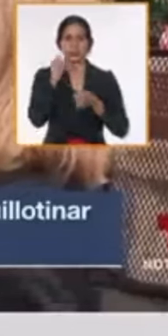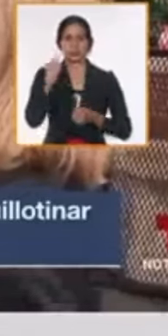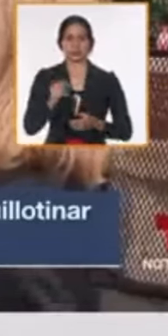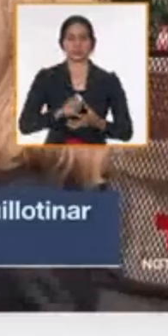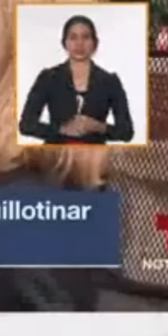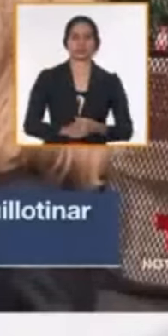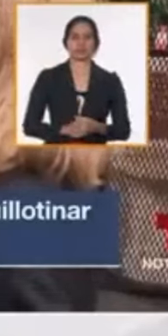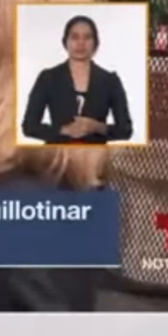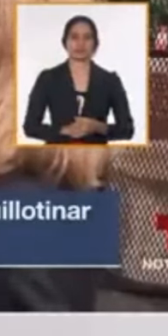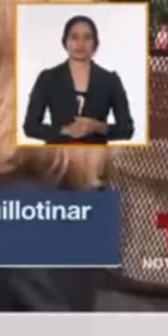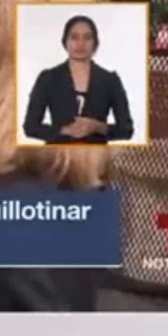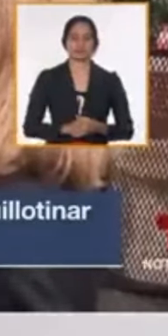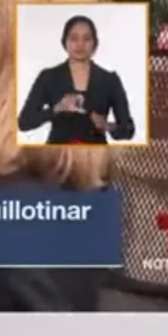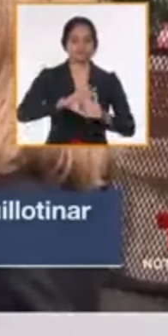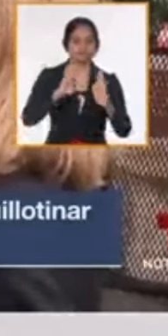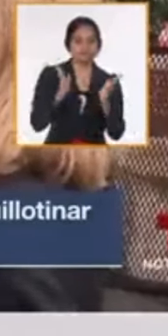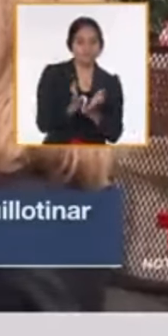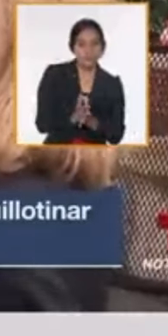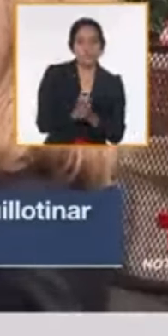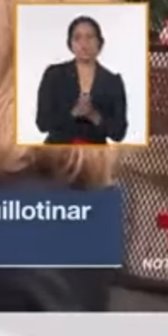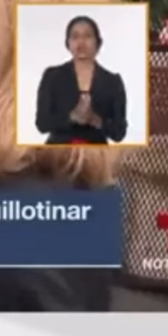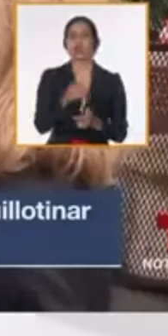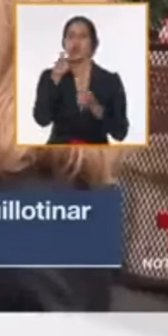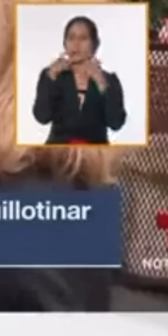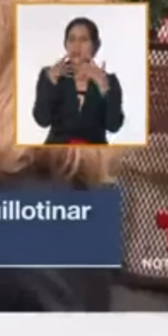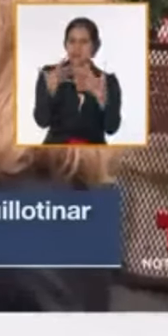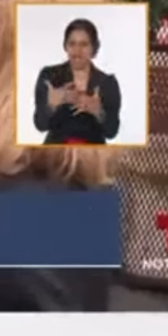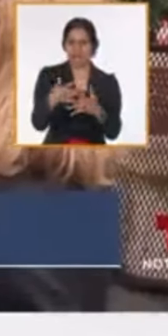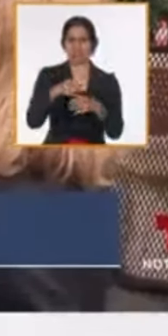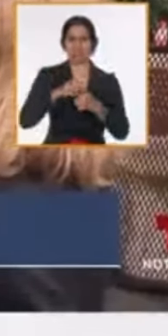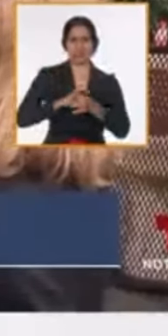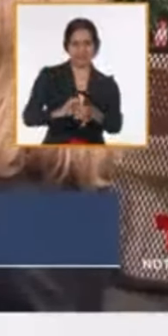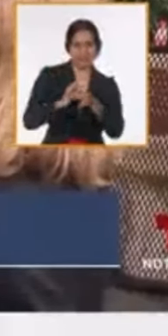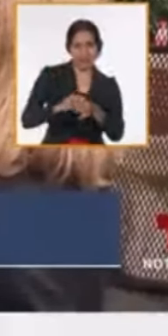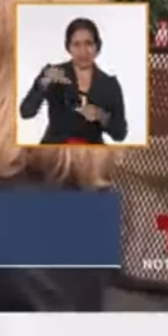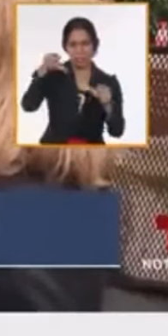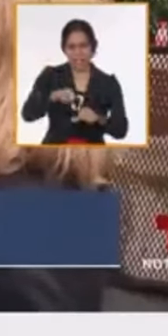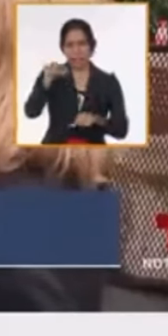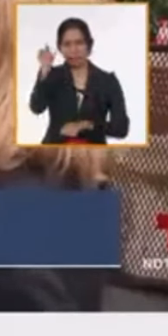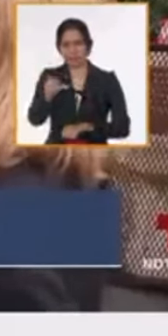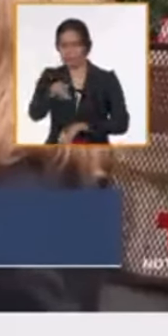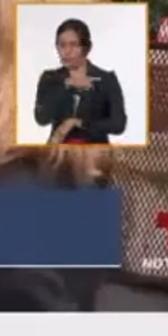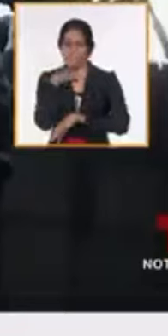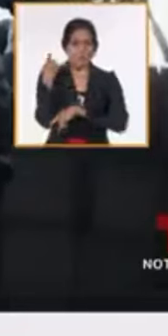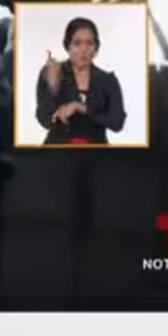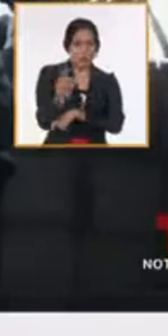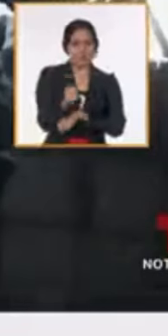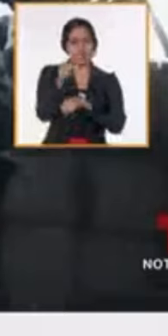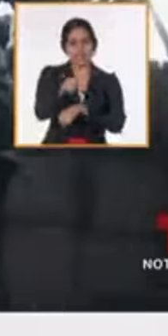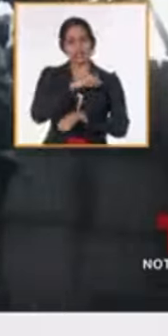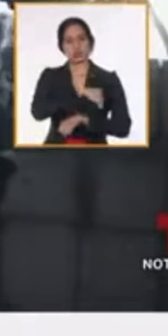die or we're going to guillotine the heads of Zionists. That doesn't make me feel comfortable on my campus.